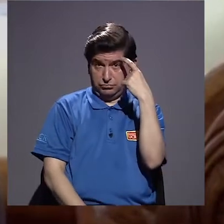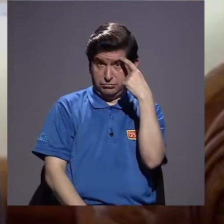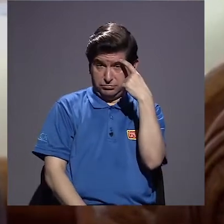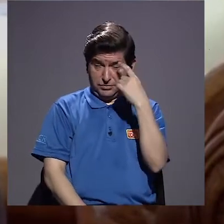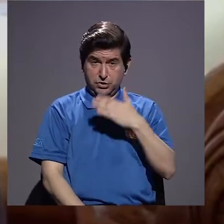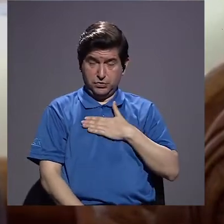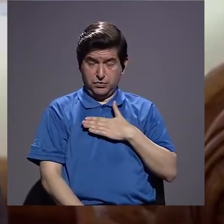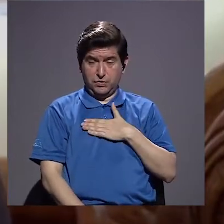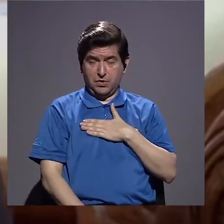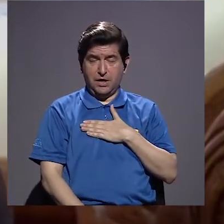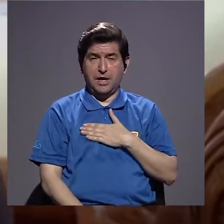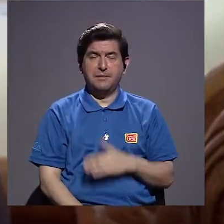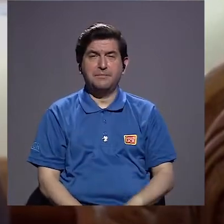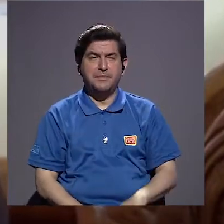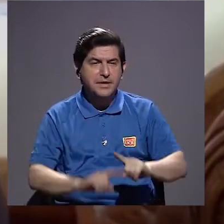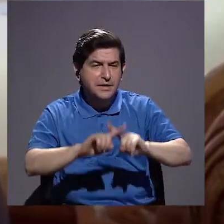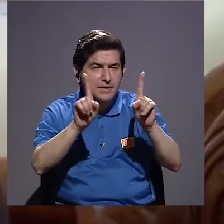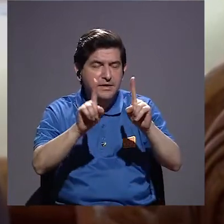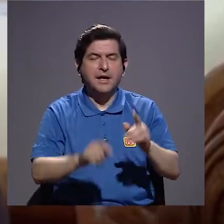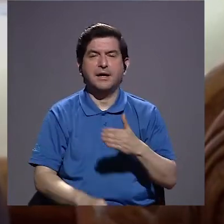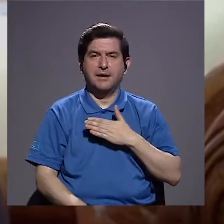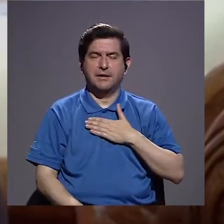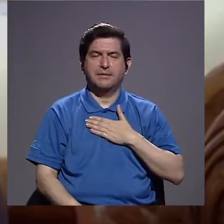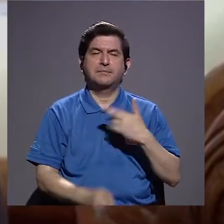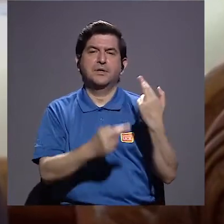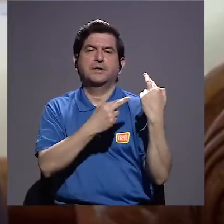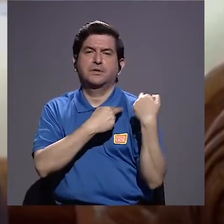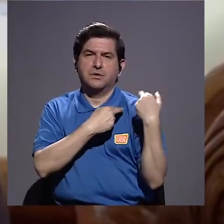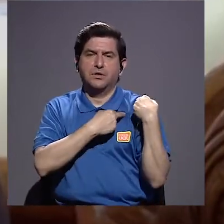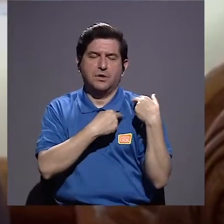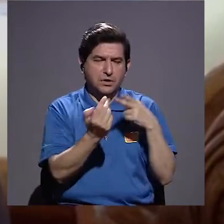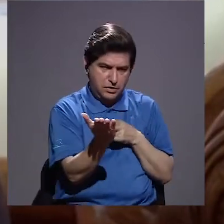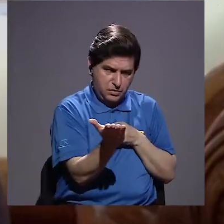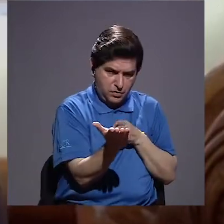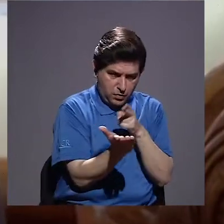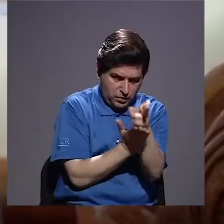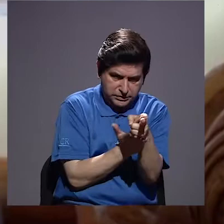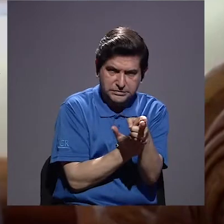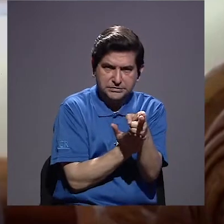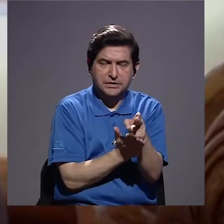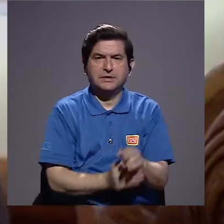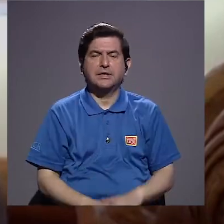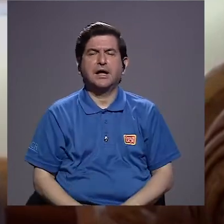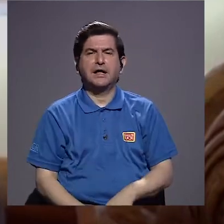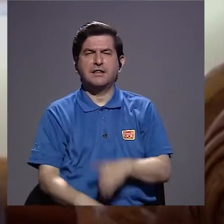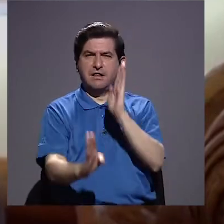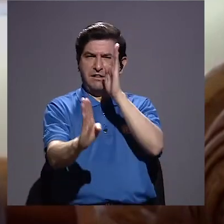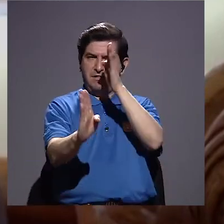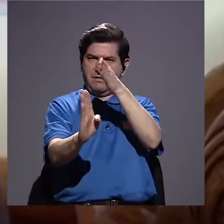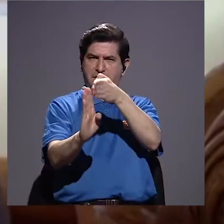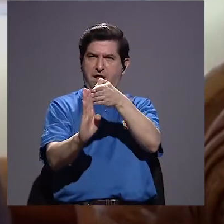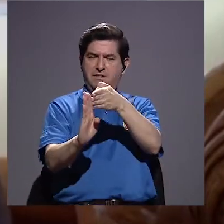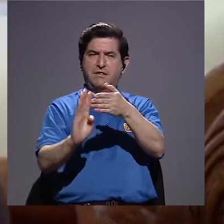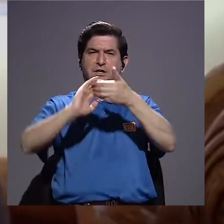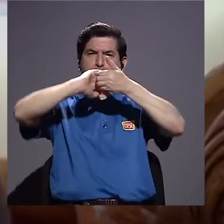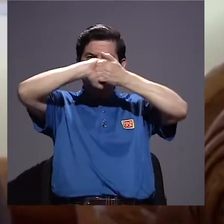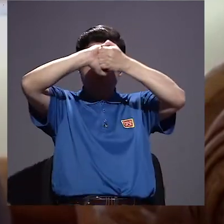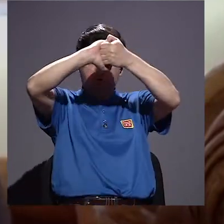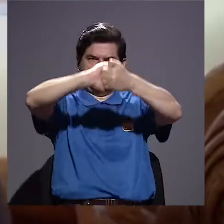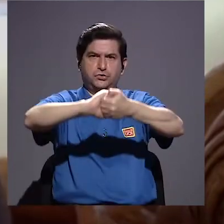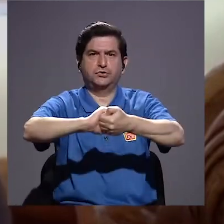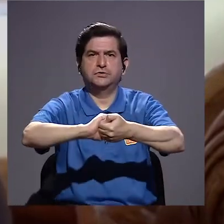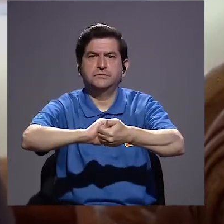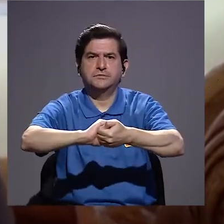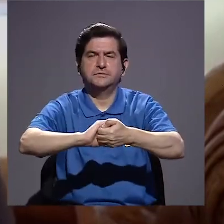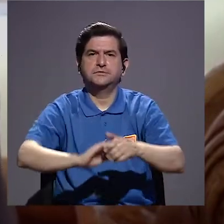que me distinguen en responsabilidad, honestidad, lealtad,